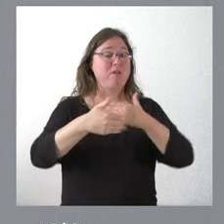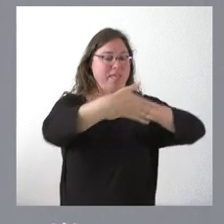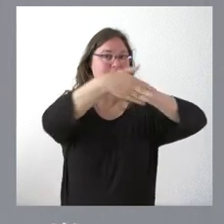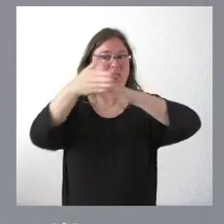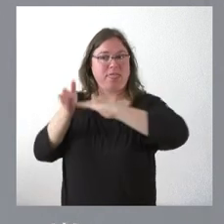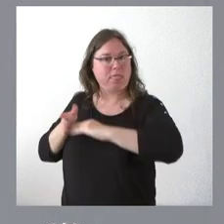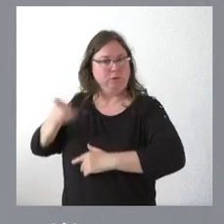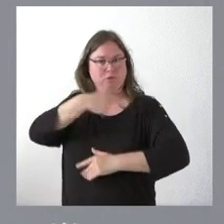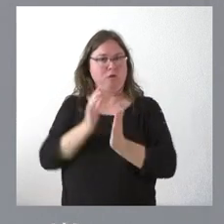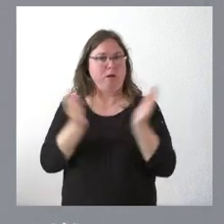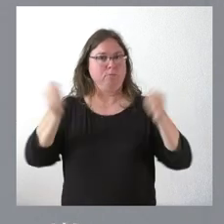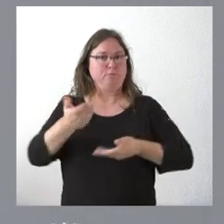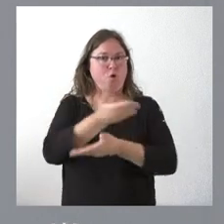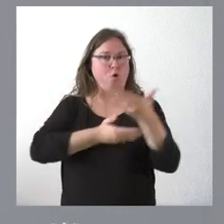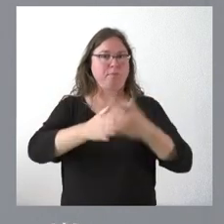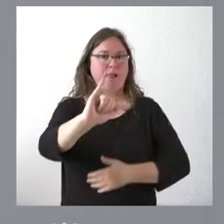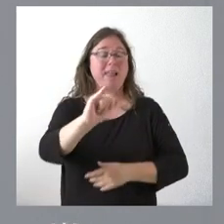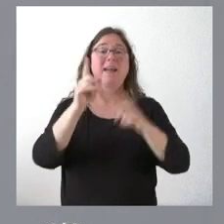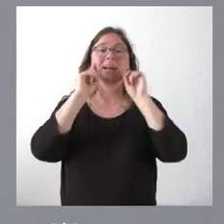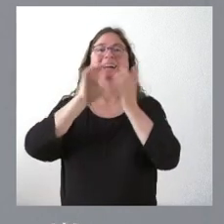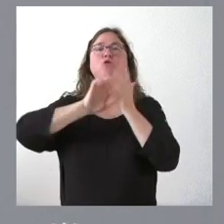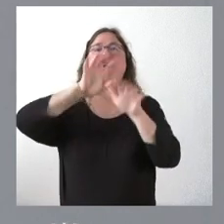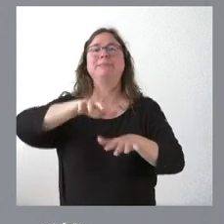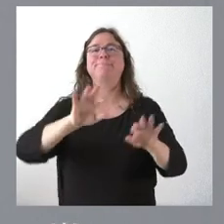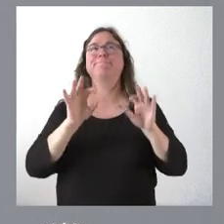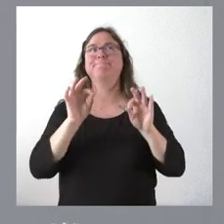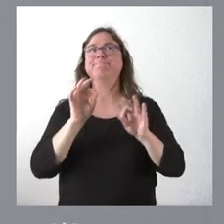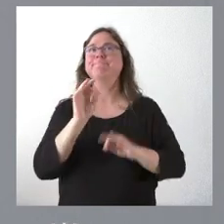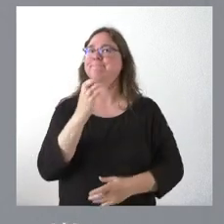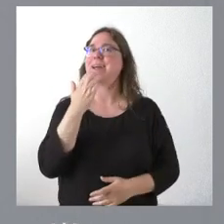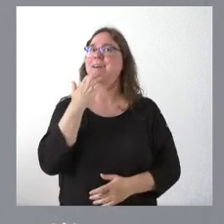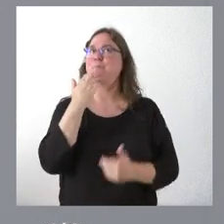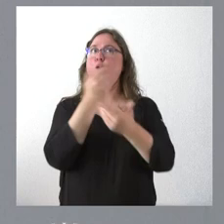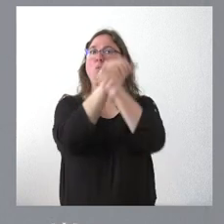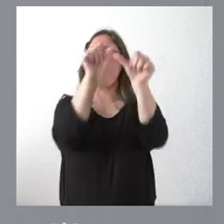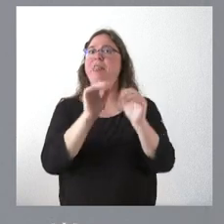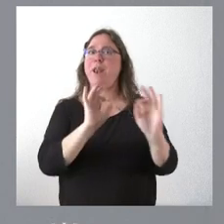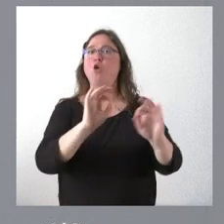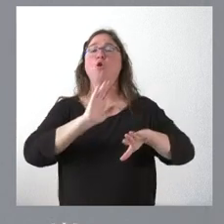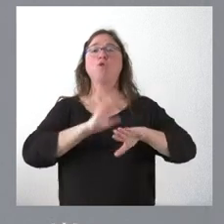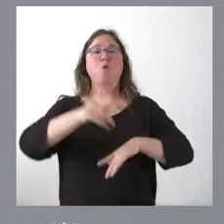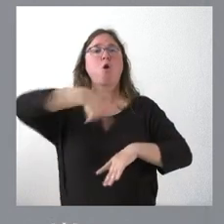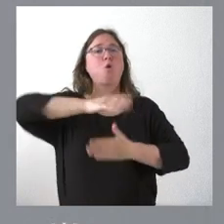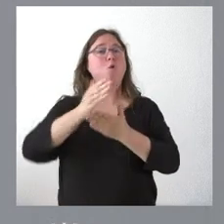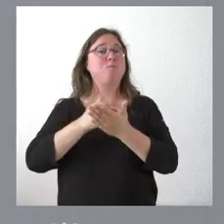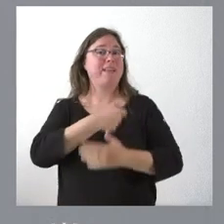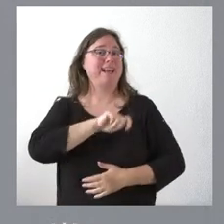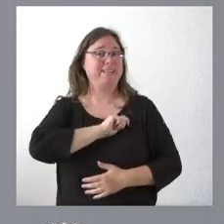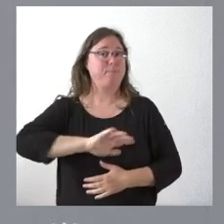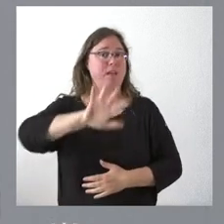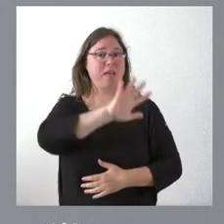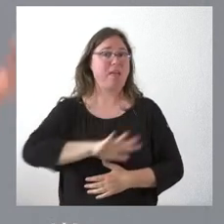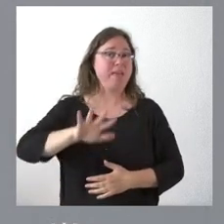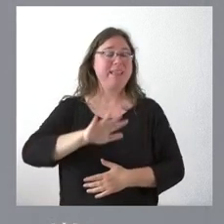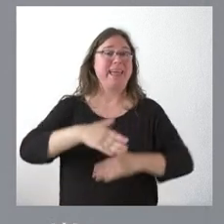limítrofes. El caso de Castilla y León es muy ejemplar, porque somos la comunidad autónoma de España que tiene